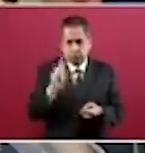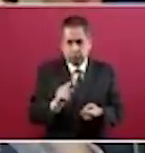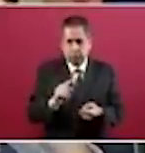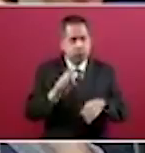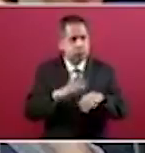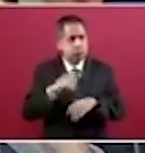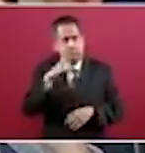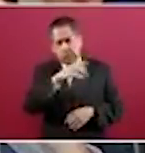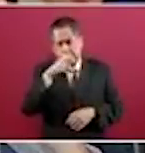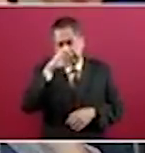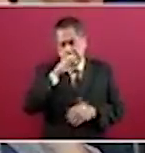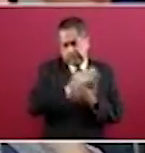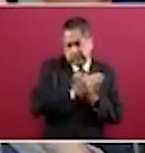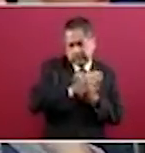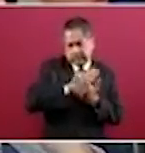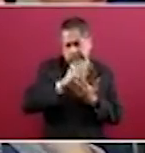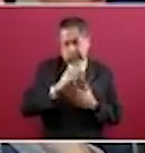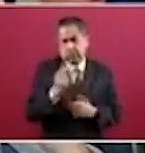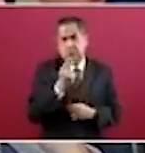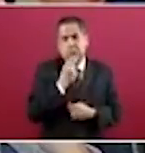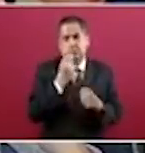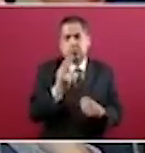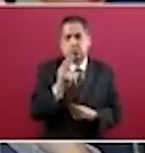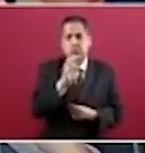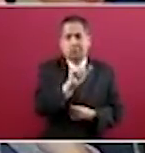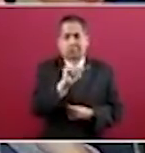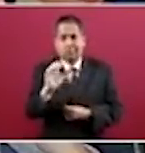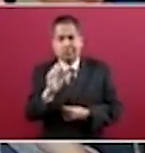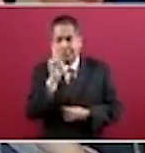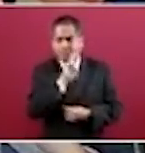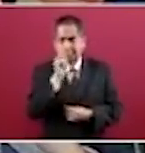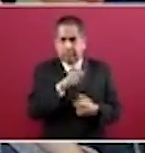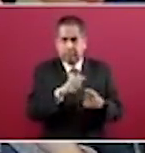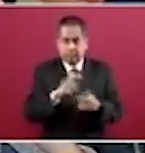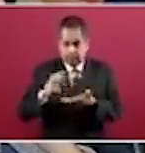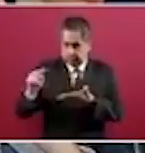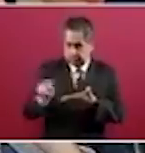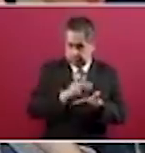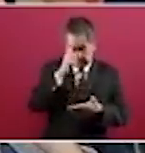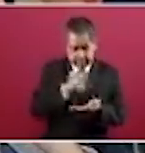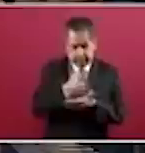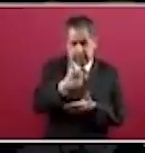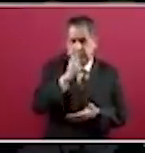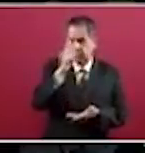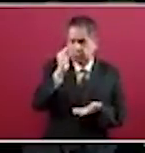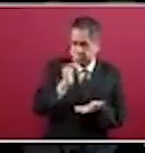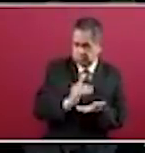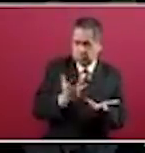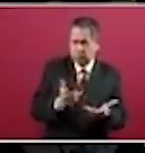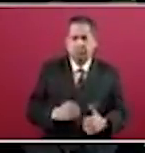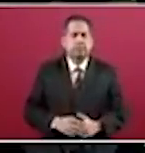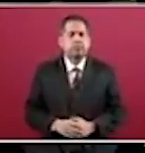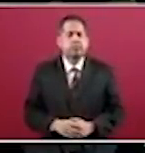altas temperaturas del verano en Sonora. Todavía no se ha firmado y pues sí se va a firmar otra vez este año.